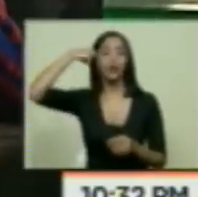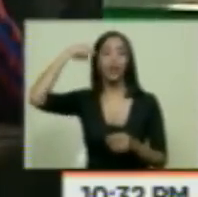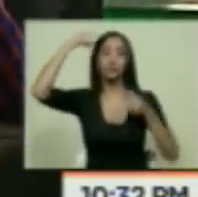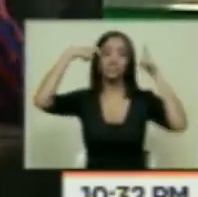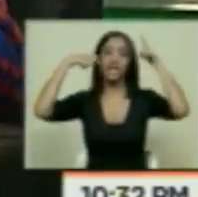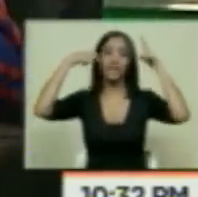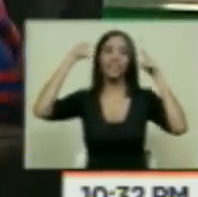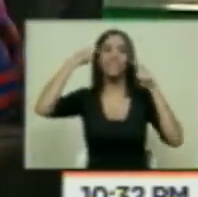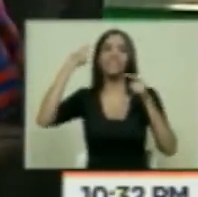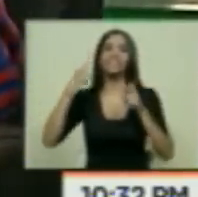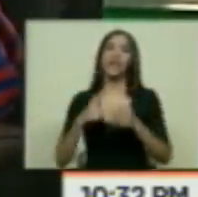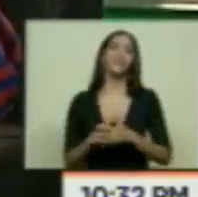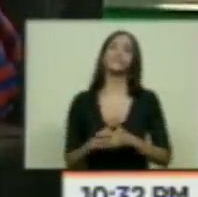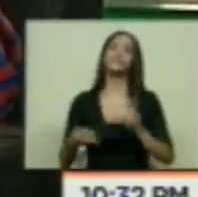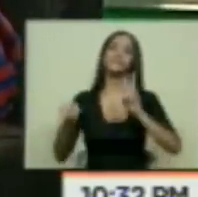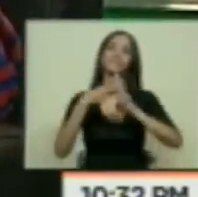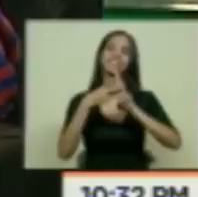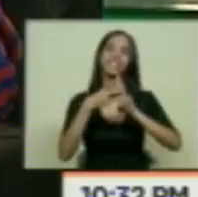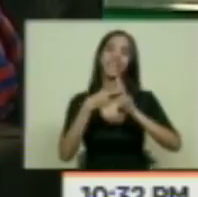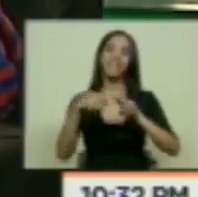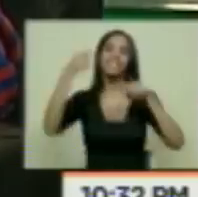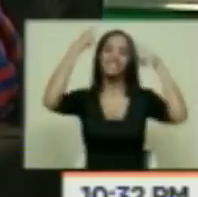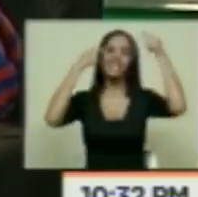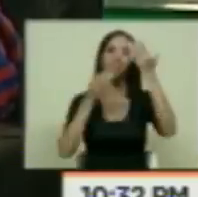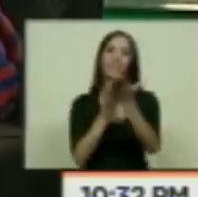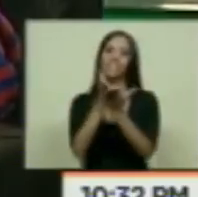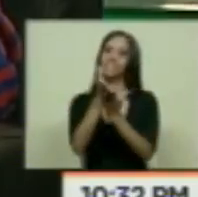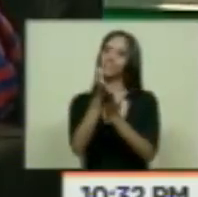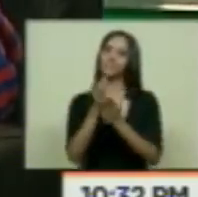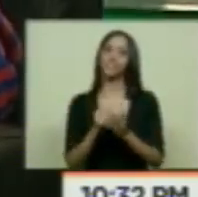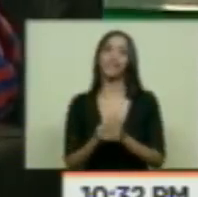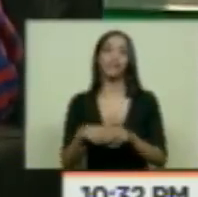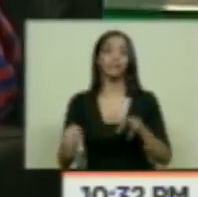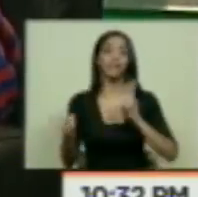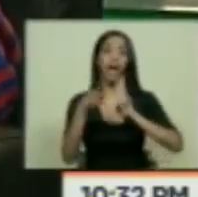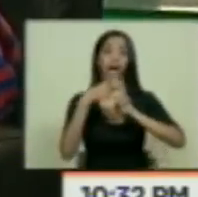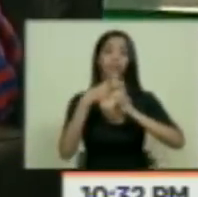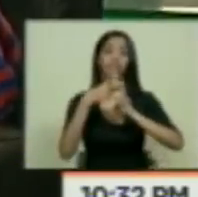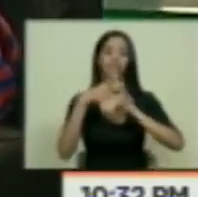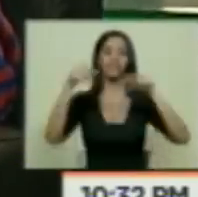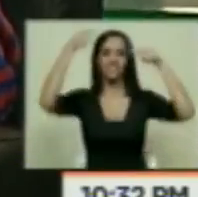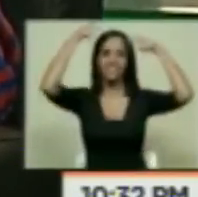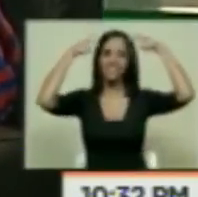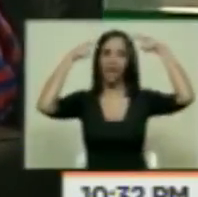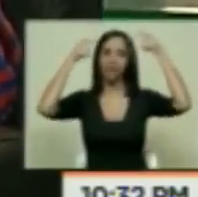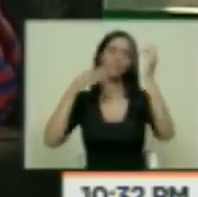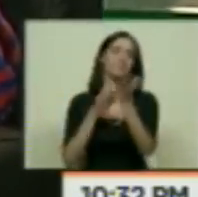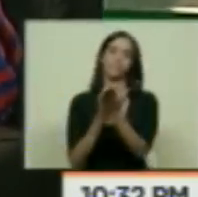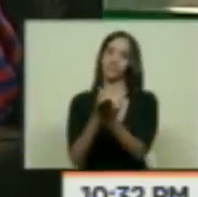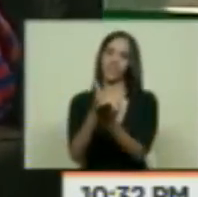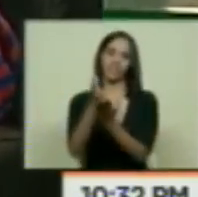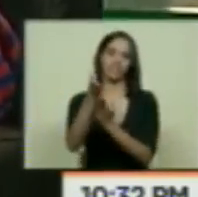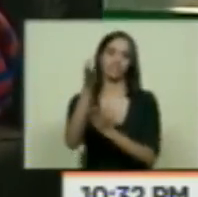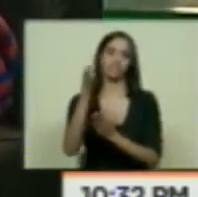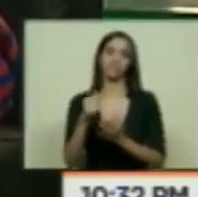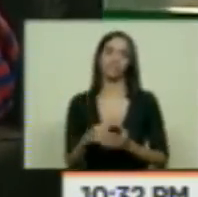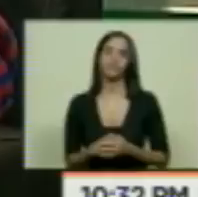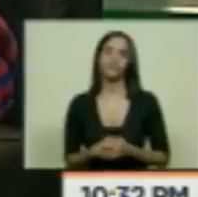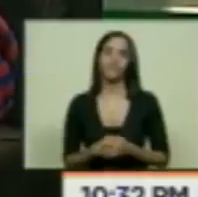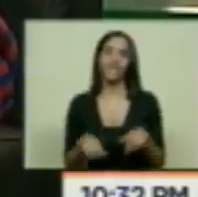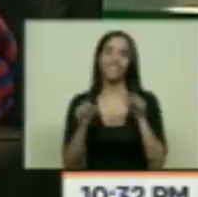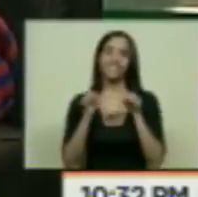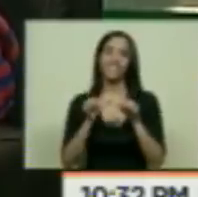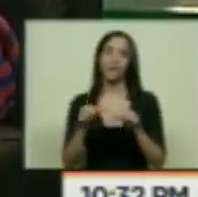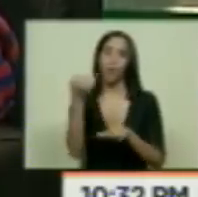Ya saben que la etiqueta es numeral Chávez Lealtad Eterna. Numeral hashtag Chávez Lealtad Eterna. Seguimos con